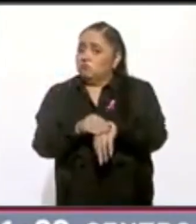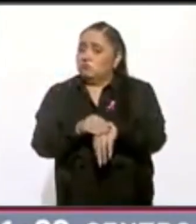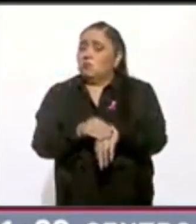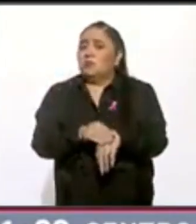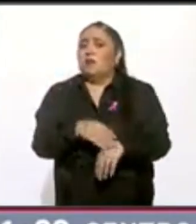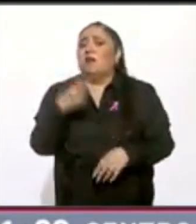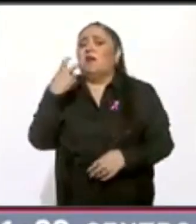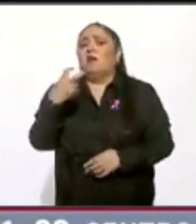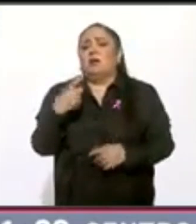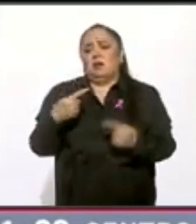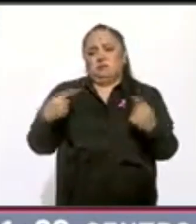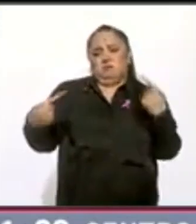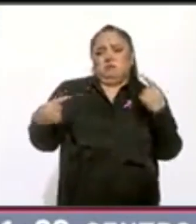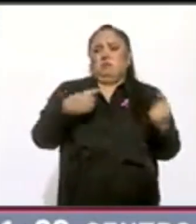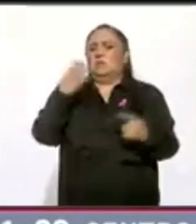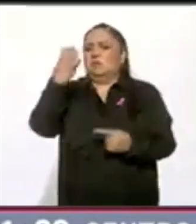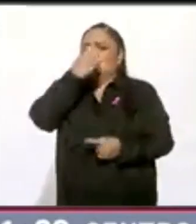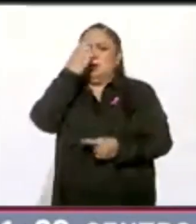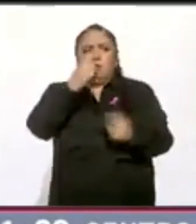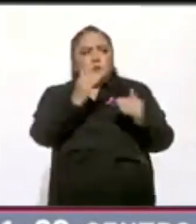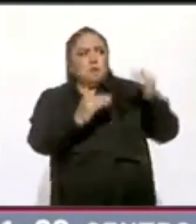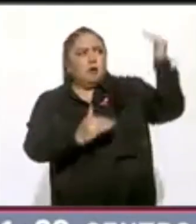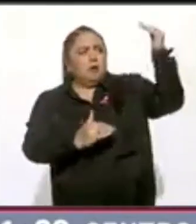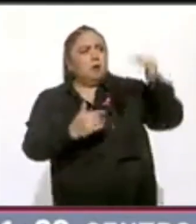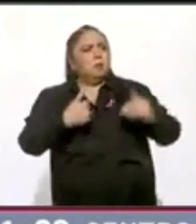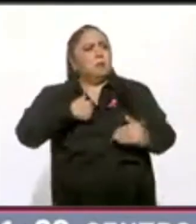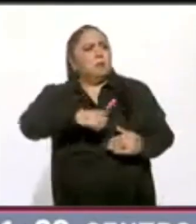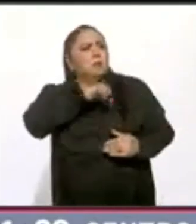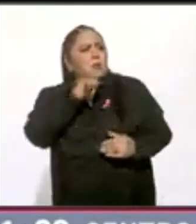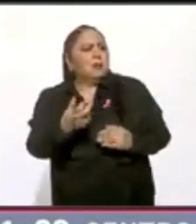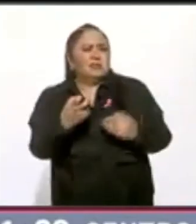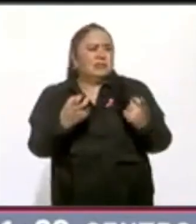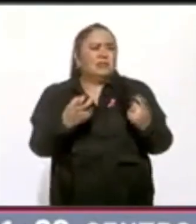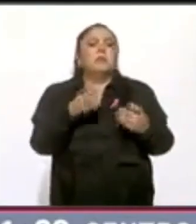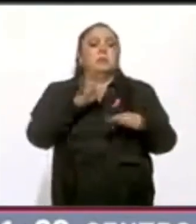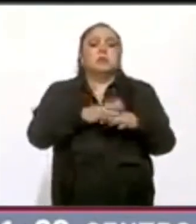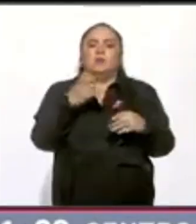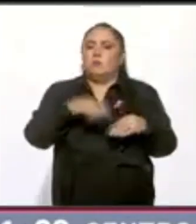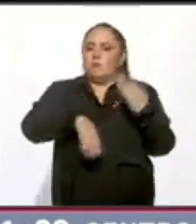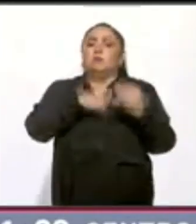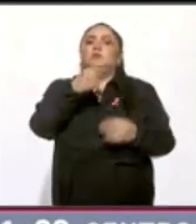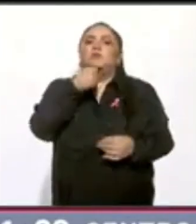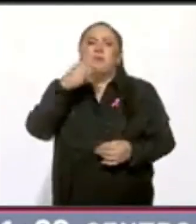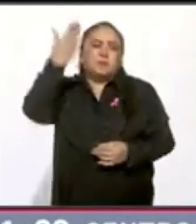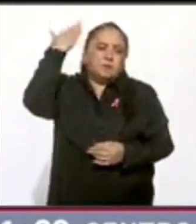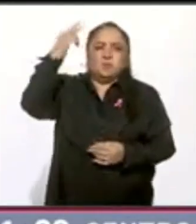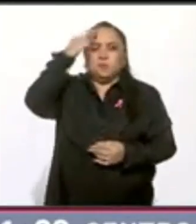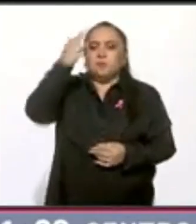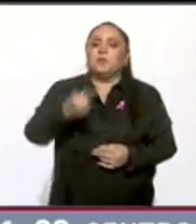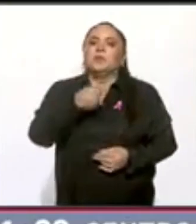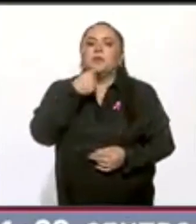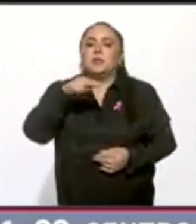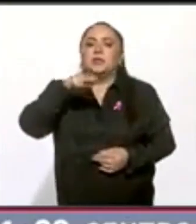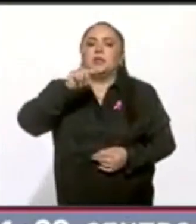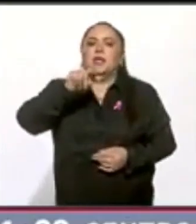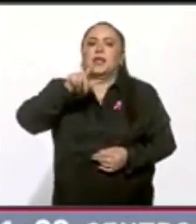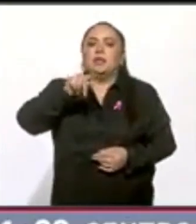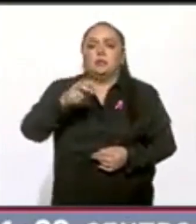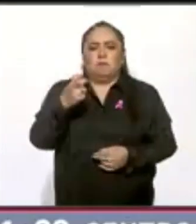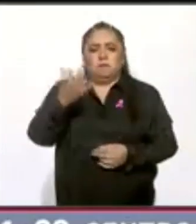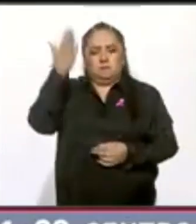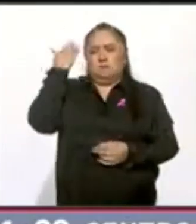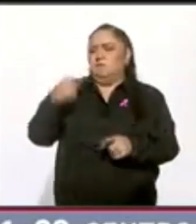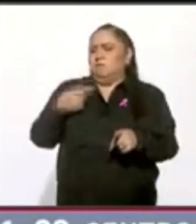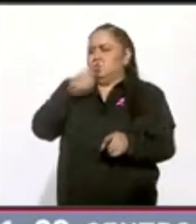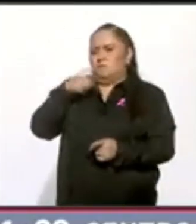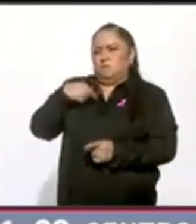generó muchas diferencias en la escuela. Y además se llamaba Niños Talento. Yo no creo que los niños y